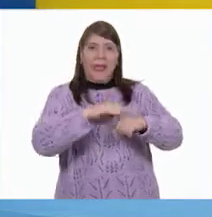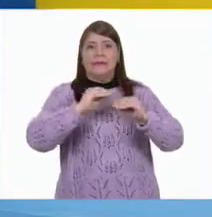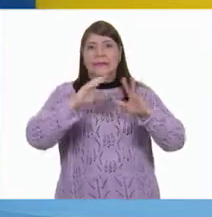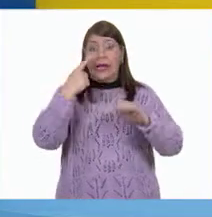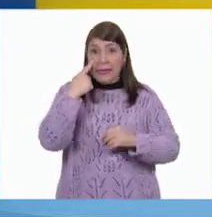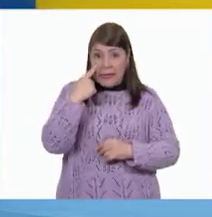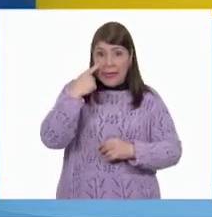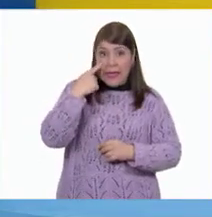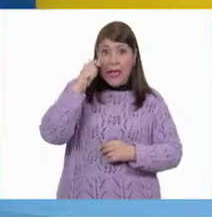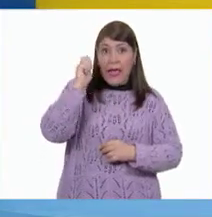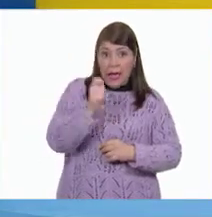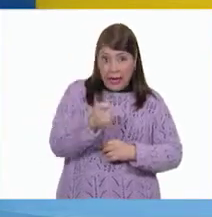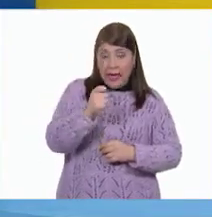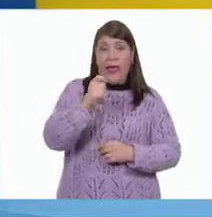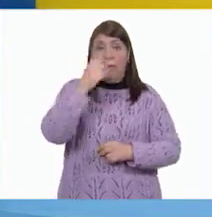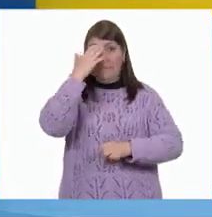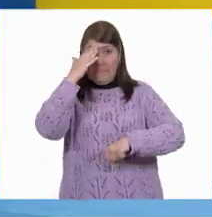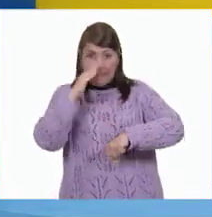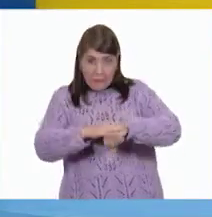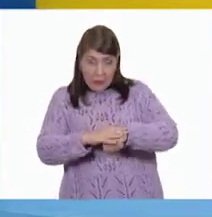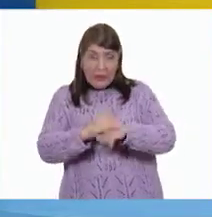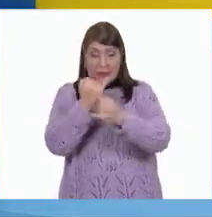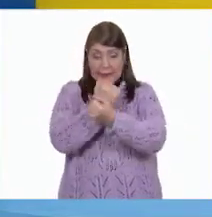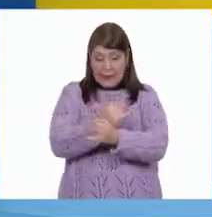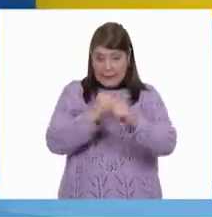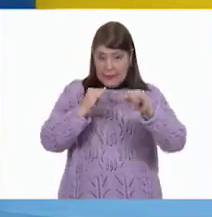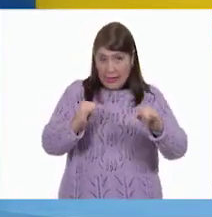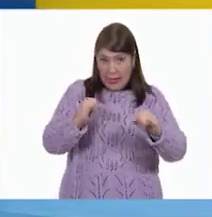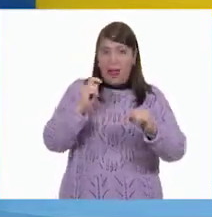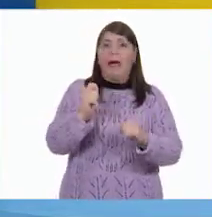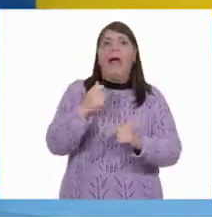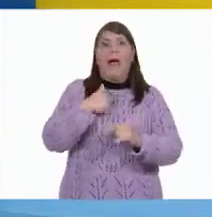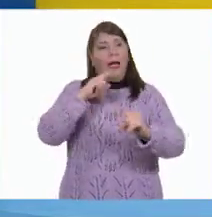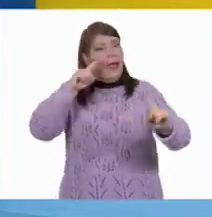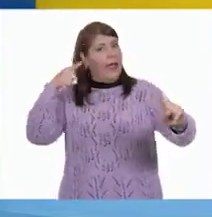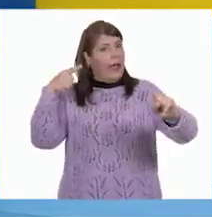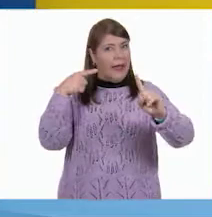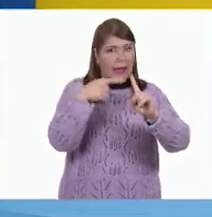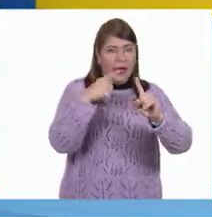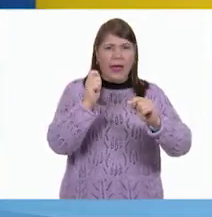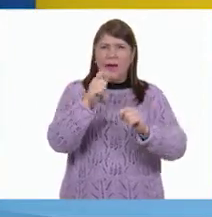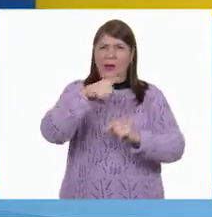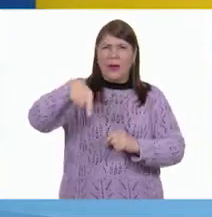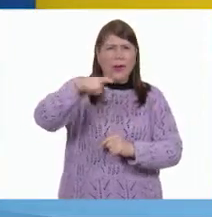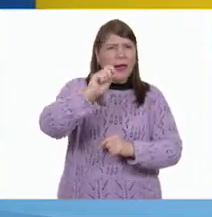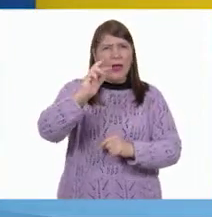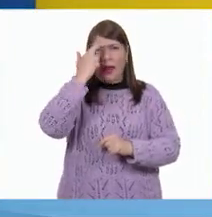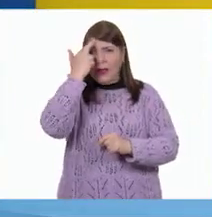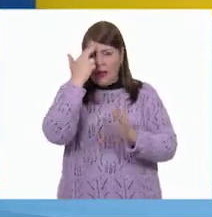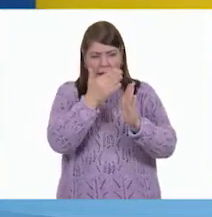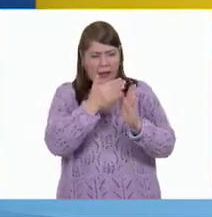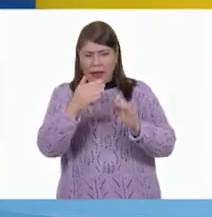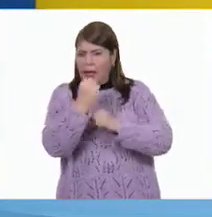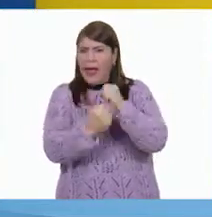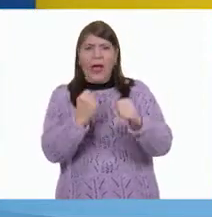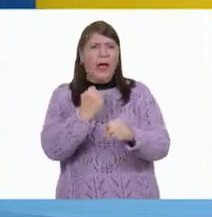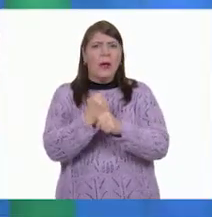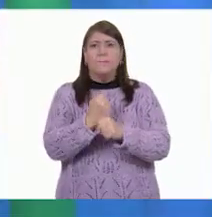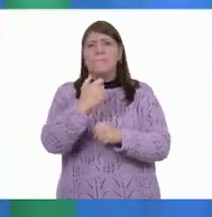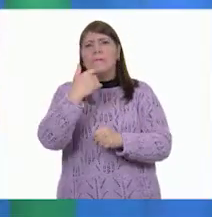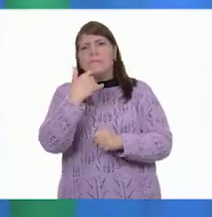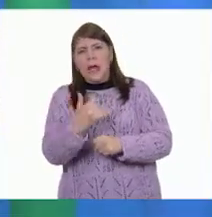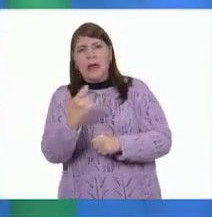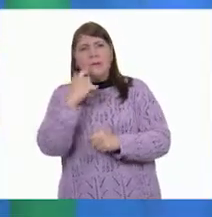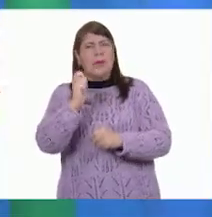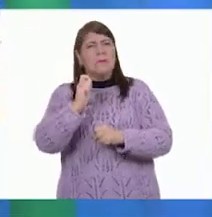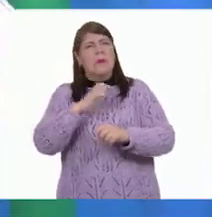que justo a una conmemoración de la independencia quería llegar. ¿Recuerdan en qué años México luchó por la independencia? Claro que